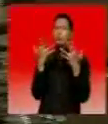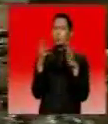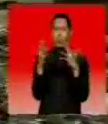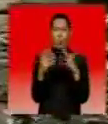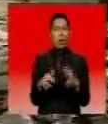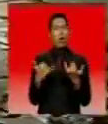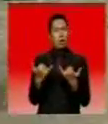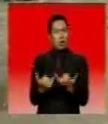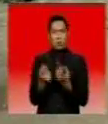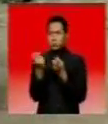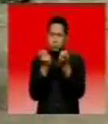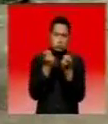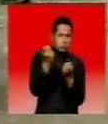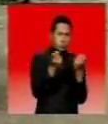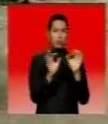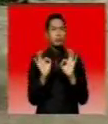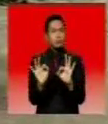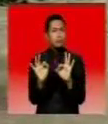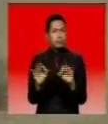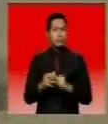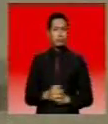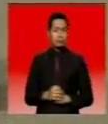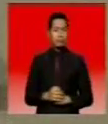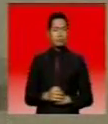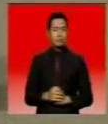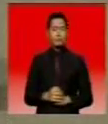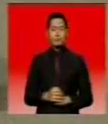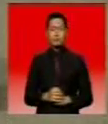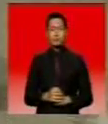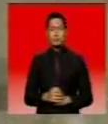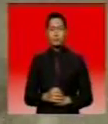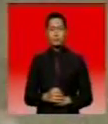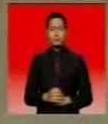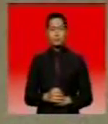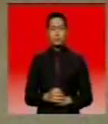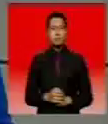solo se humedece por las lluvias. Alfonso Reyes Cruzati, Gama Noticias.